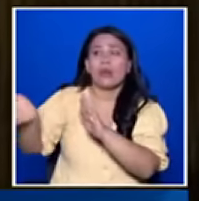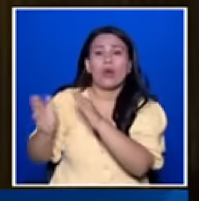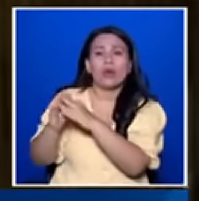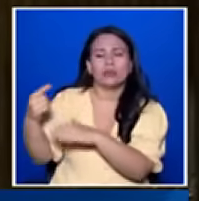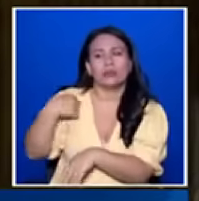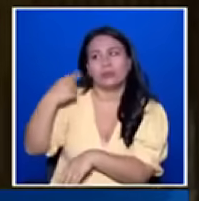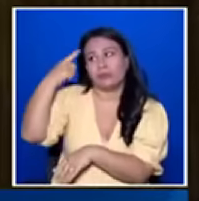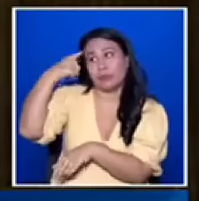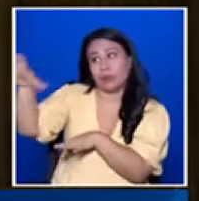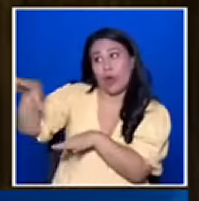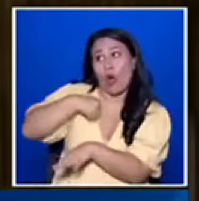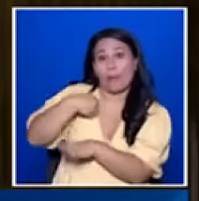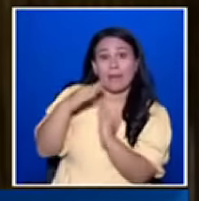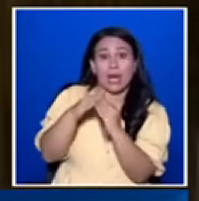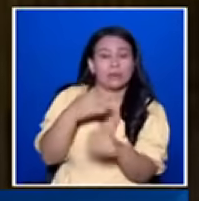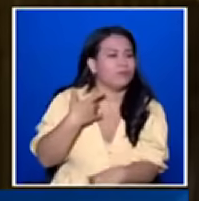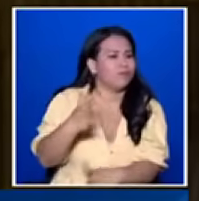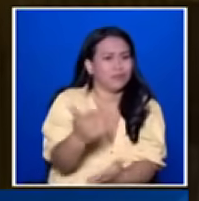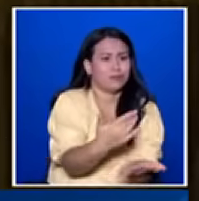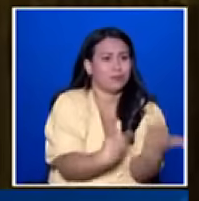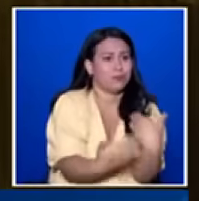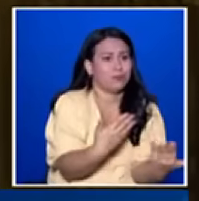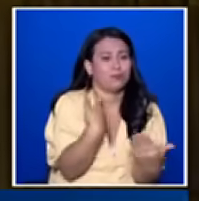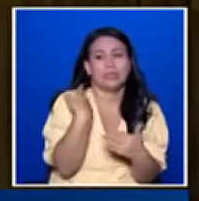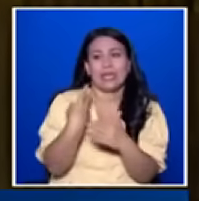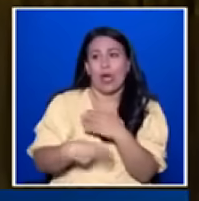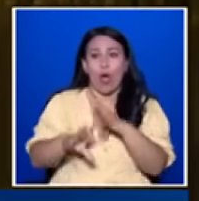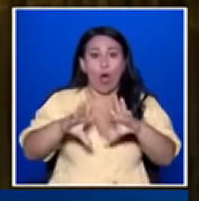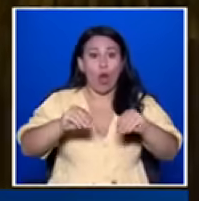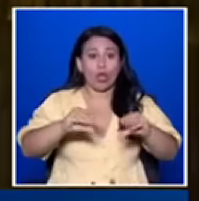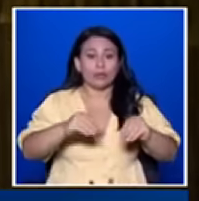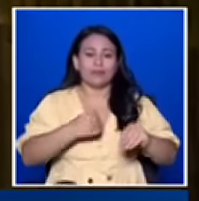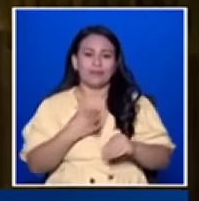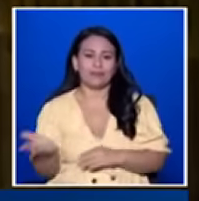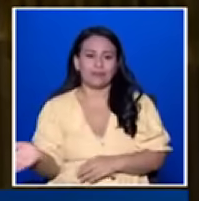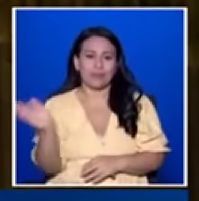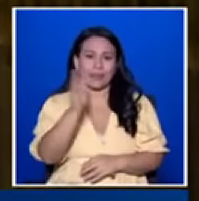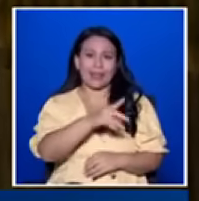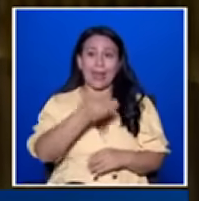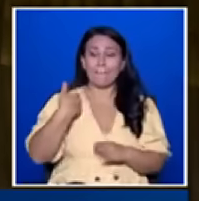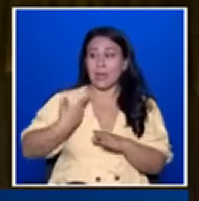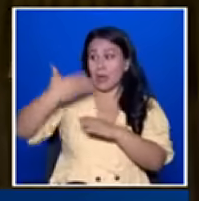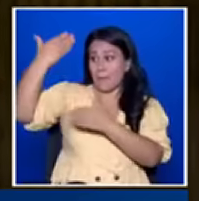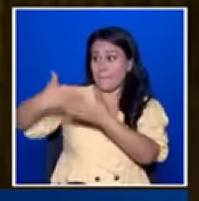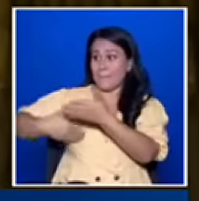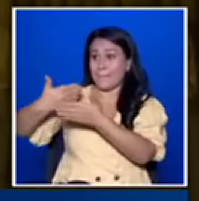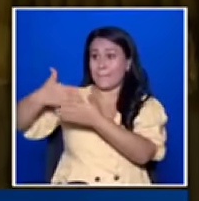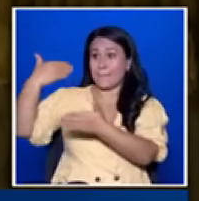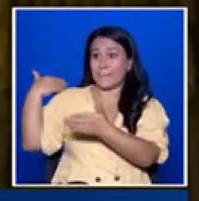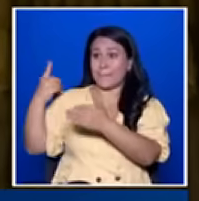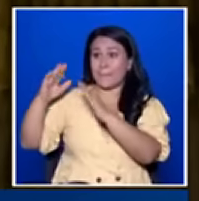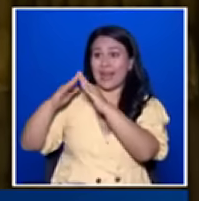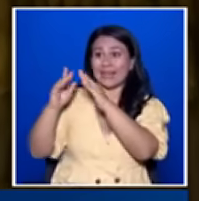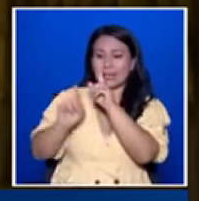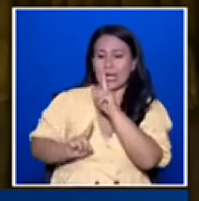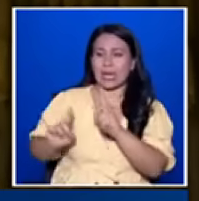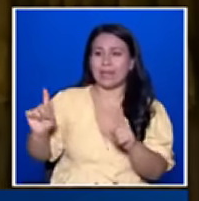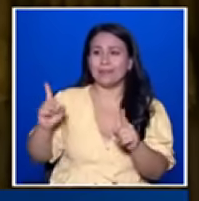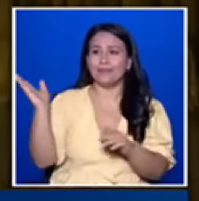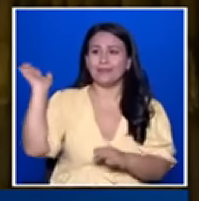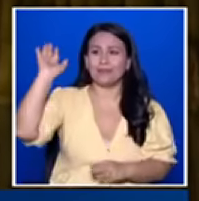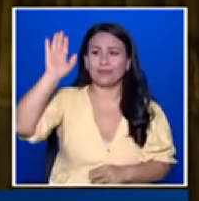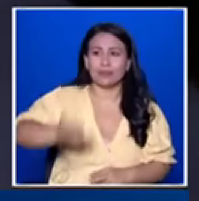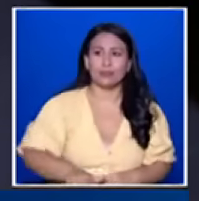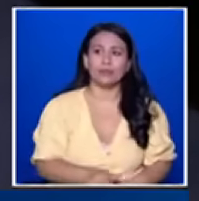incendiar todo. Y gracias a Dios con mis hijos salimos, sacamos colchones todo porque mi pared atrás es de caña. La cerca todo de caña y ahí se nos viene